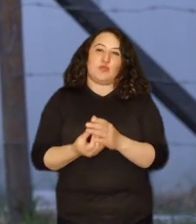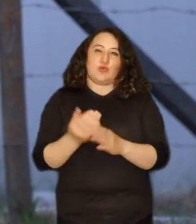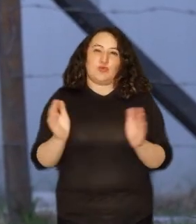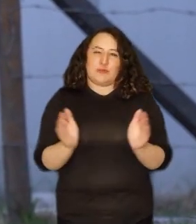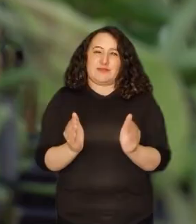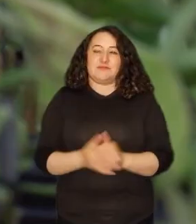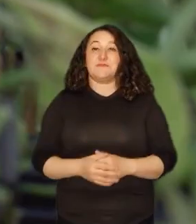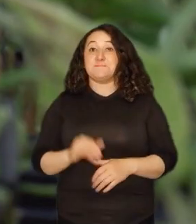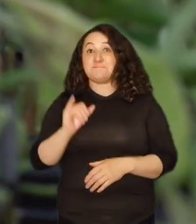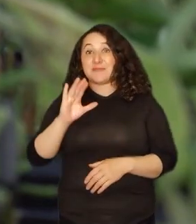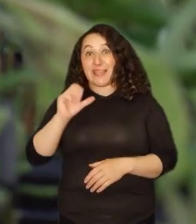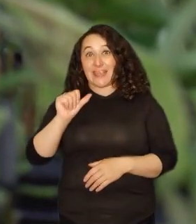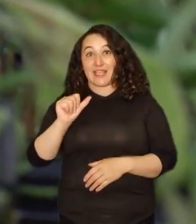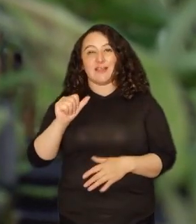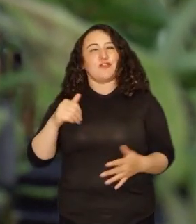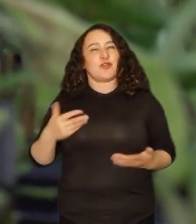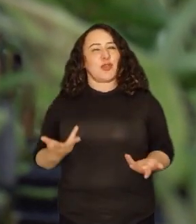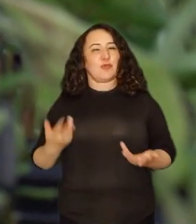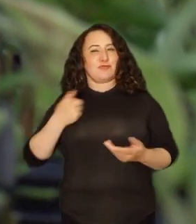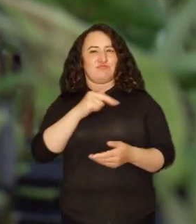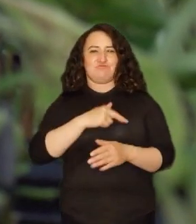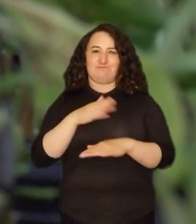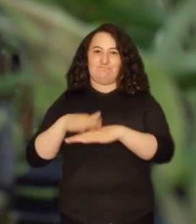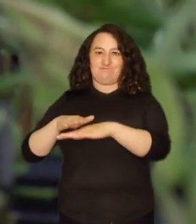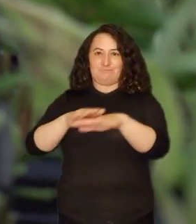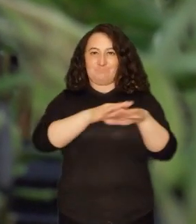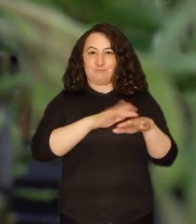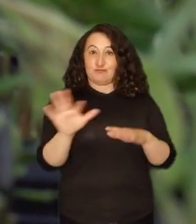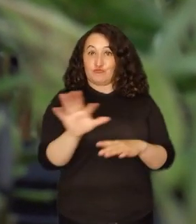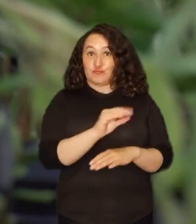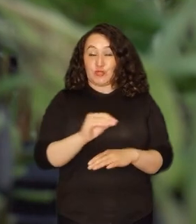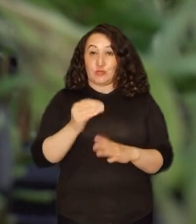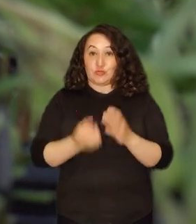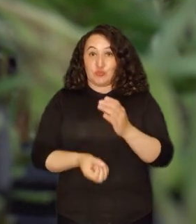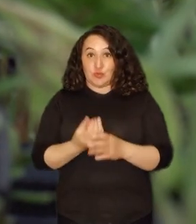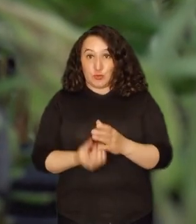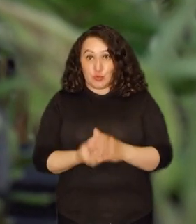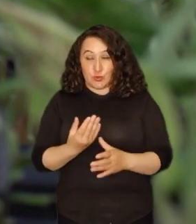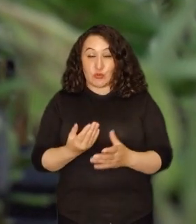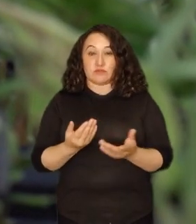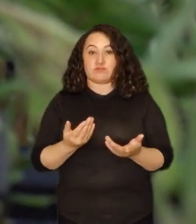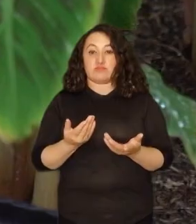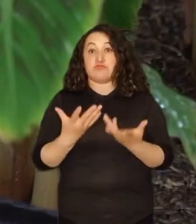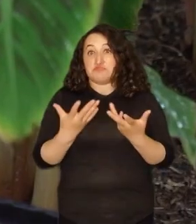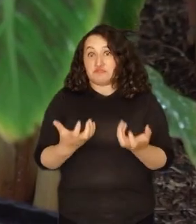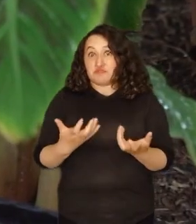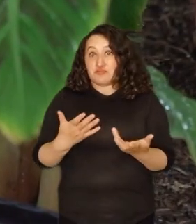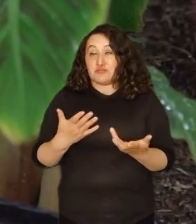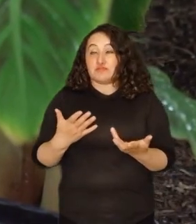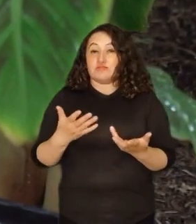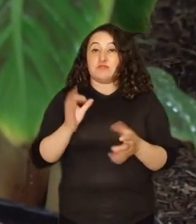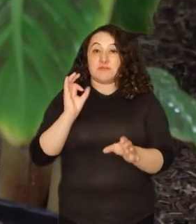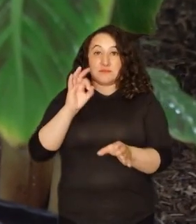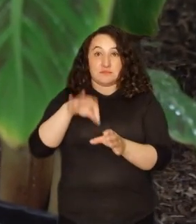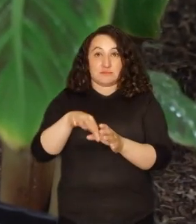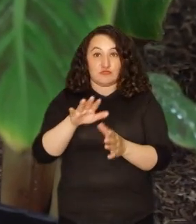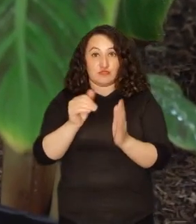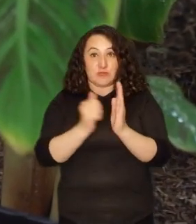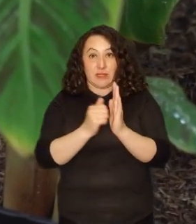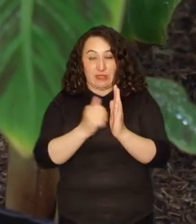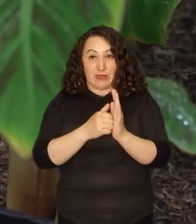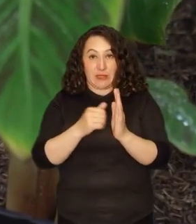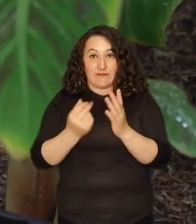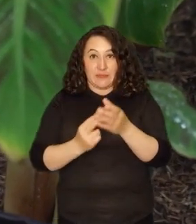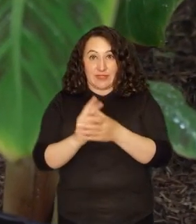pequeños productores. Desde el Instituto Colombiano pues queremos hacer la invitación a todos los productores que quieran sembrar